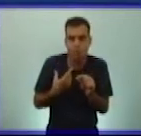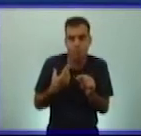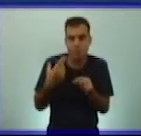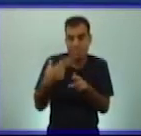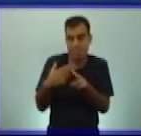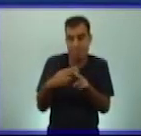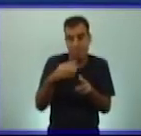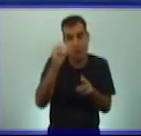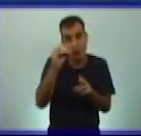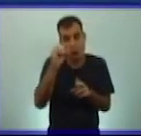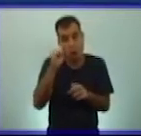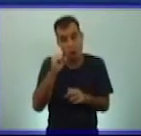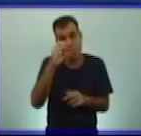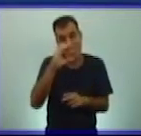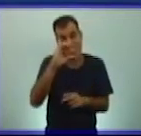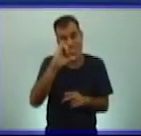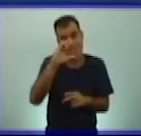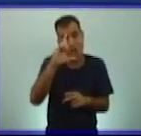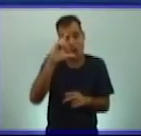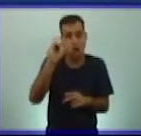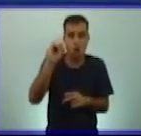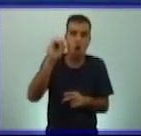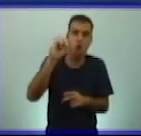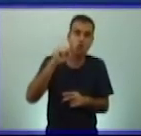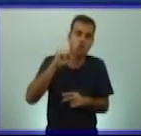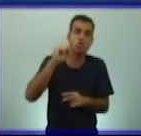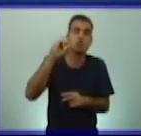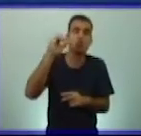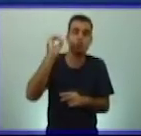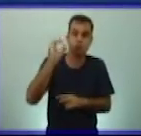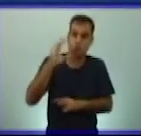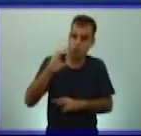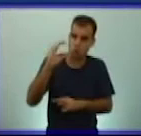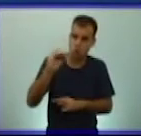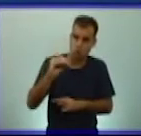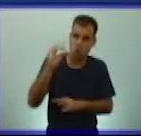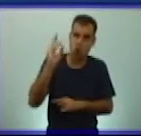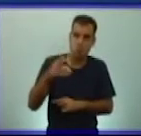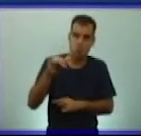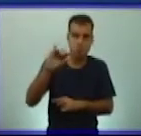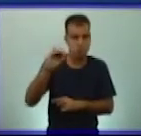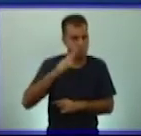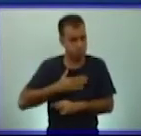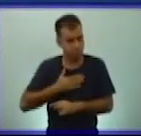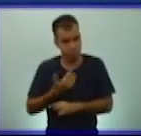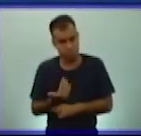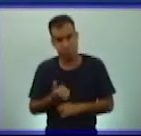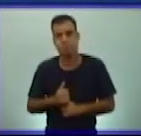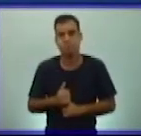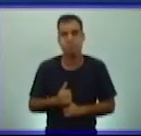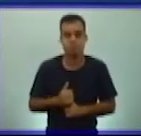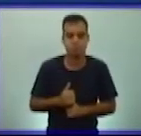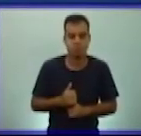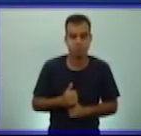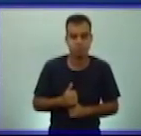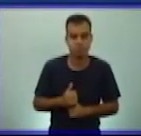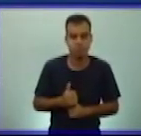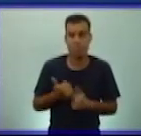en paralelo, porque queremos mostrar el comportamiento de la señal de la tensión